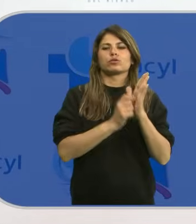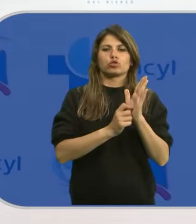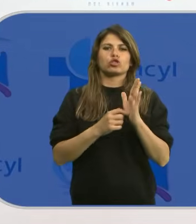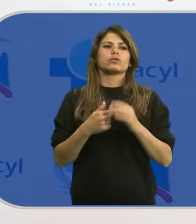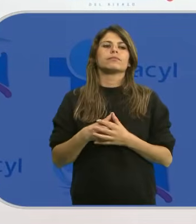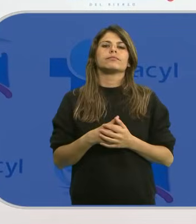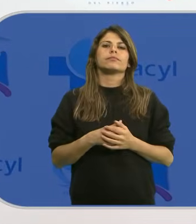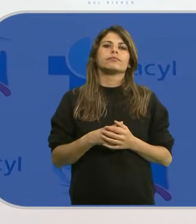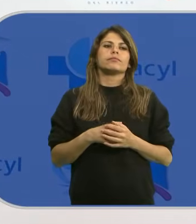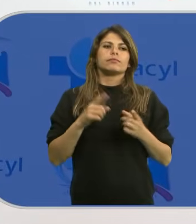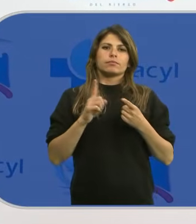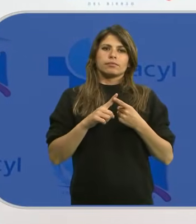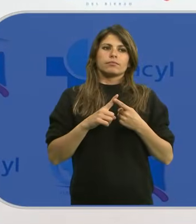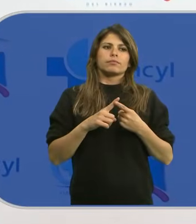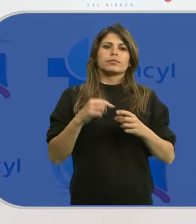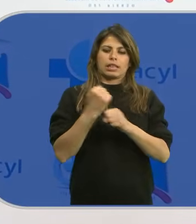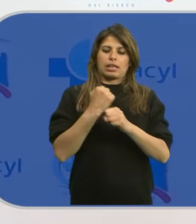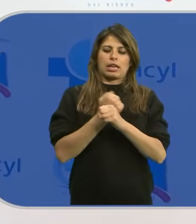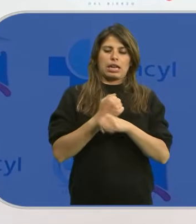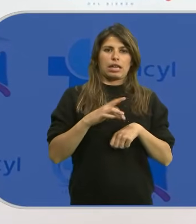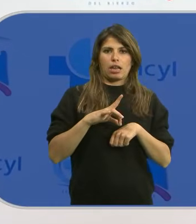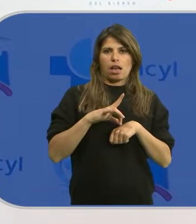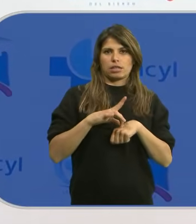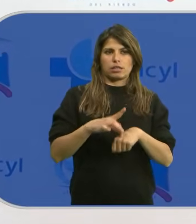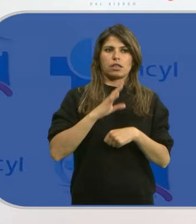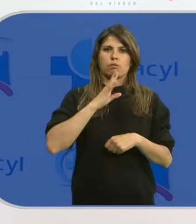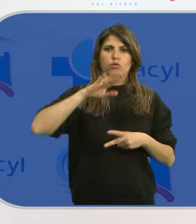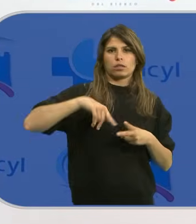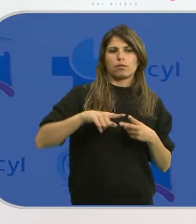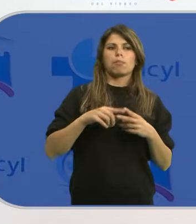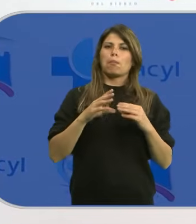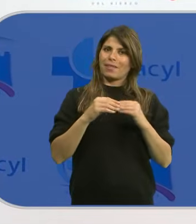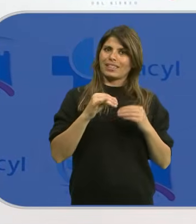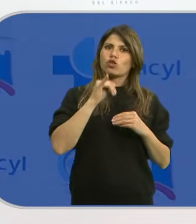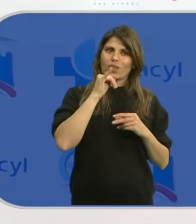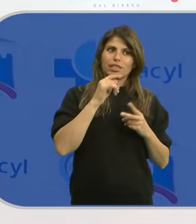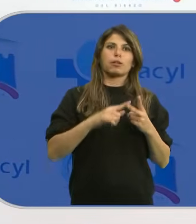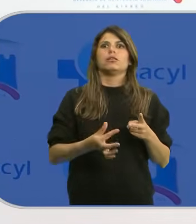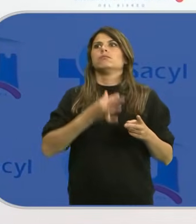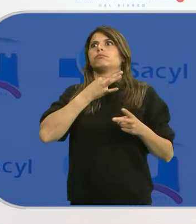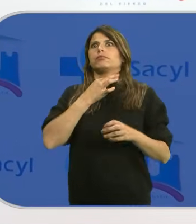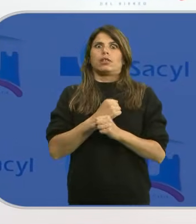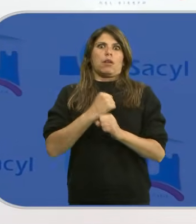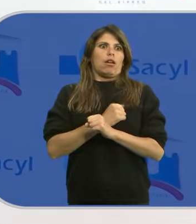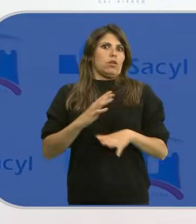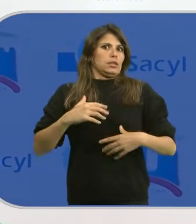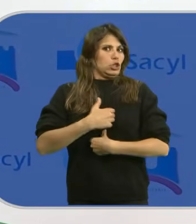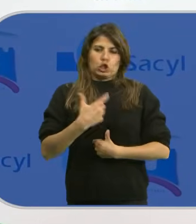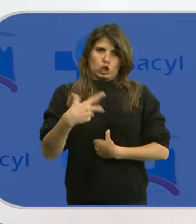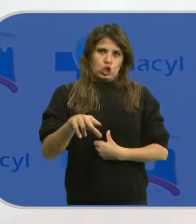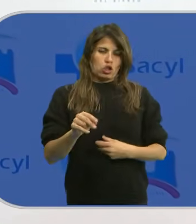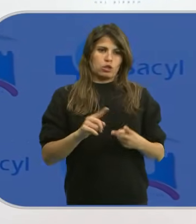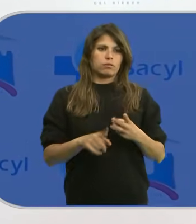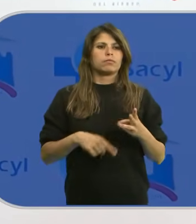Que tenga una carga asistencial adecuada, la verdad que puedas ver suficientes pacientes pero tampoco te ahogues en el trabajo,